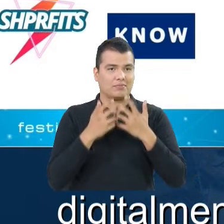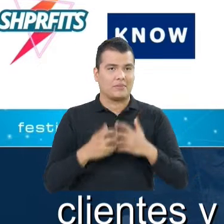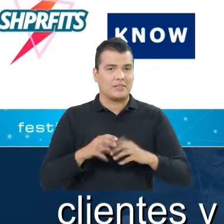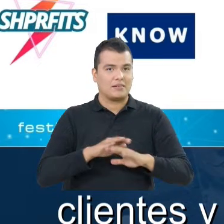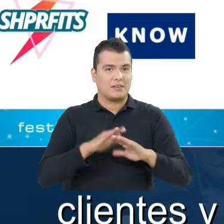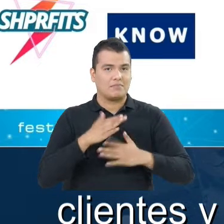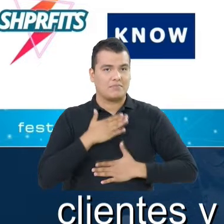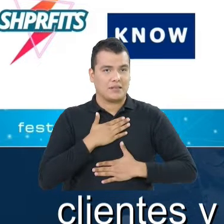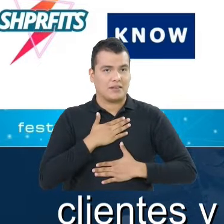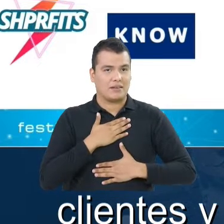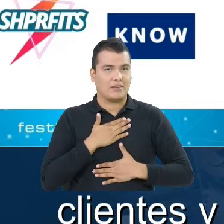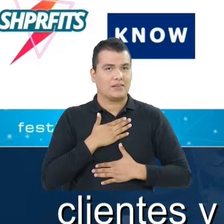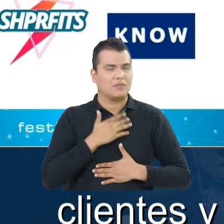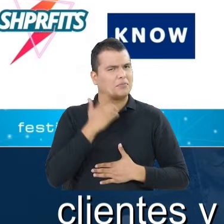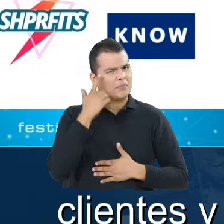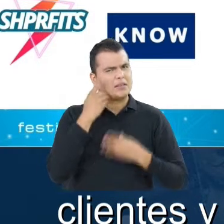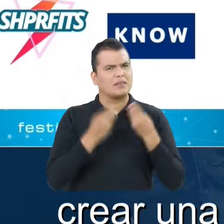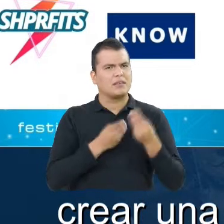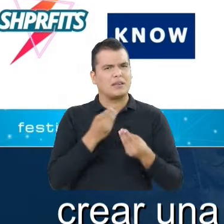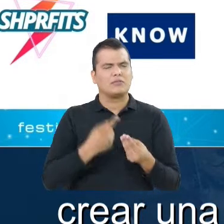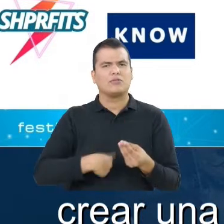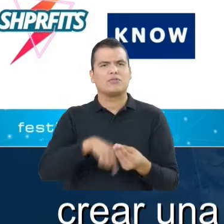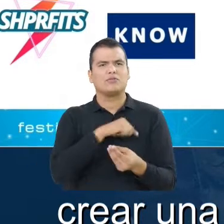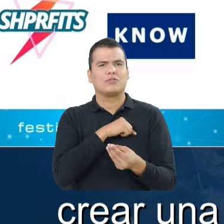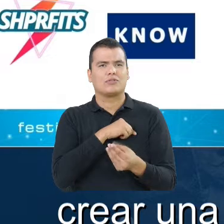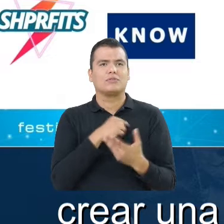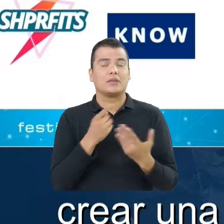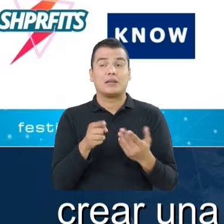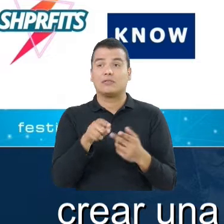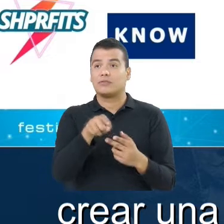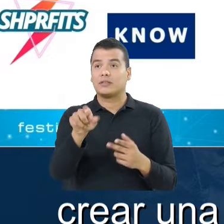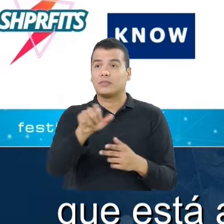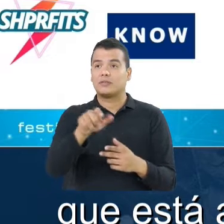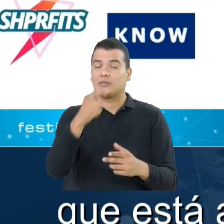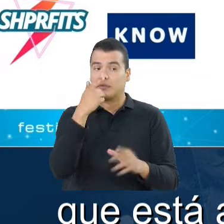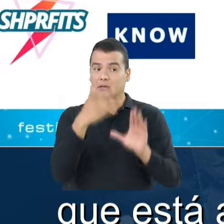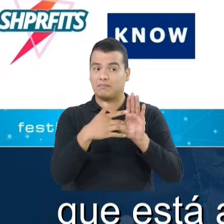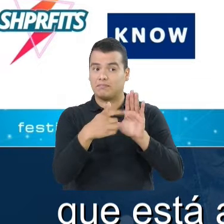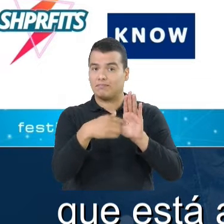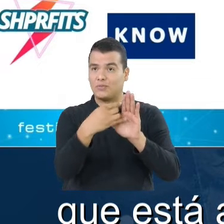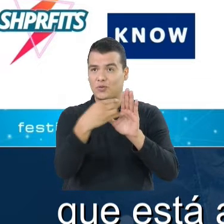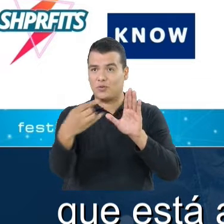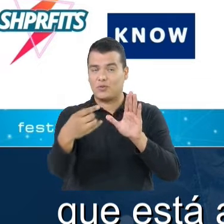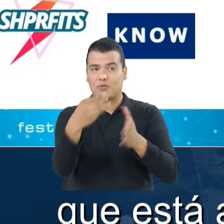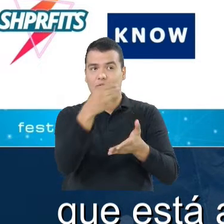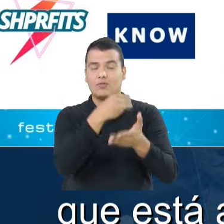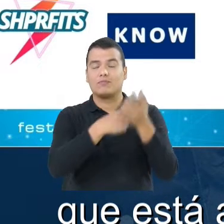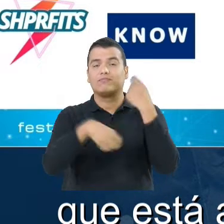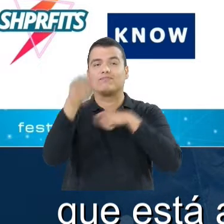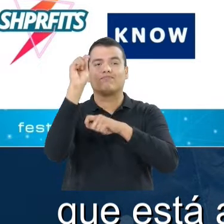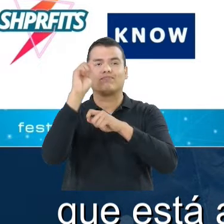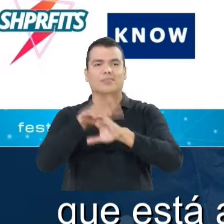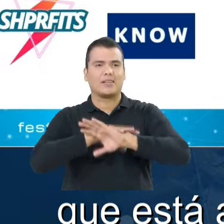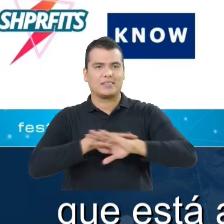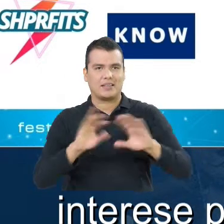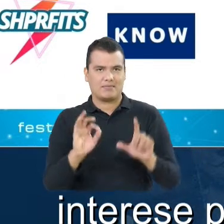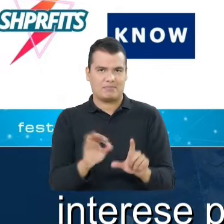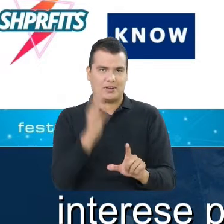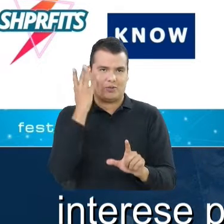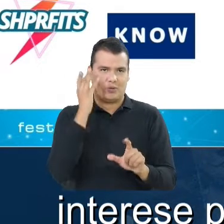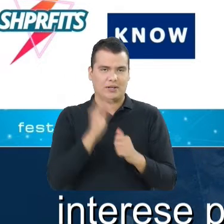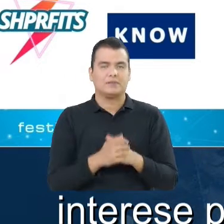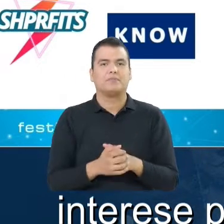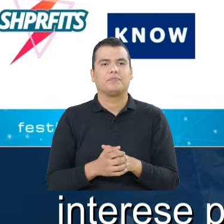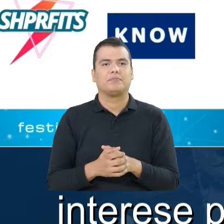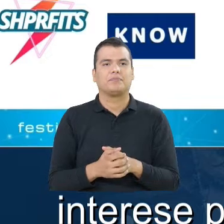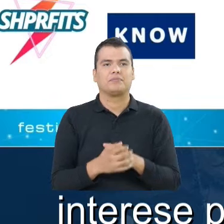la persona que esté al otro lado de la campaña se interese por lo que le estoy ofreciendo, finalmente haga clic y convierta, me compre mi producto. Estos